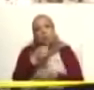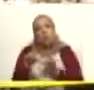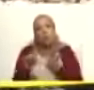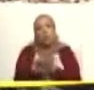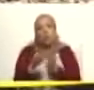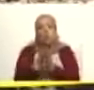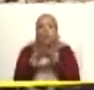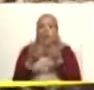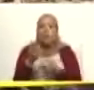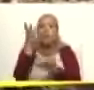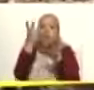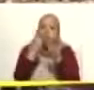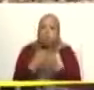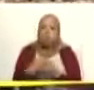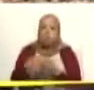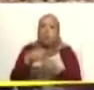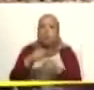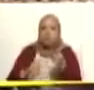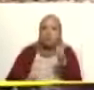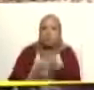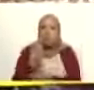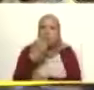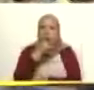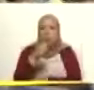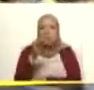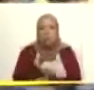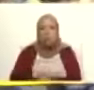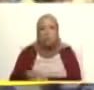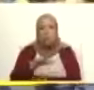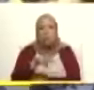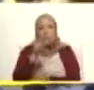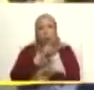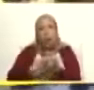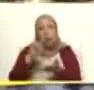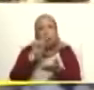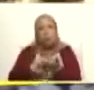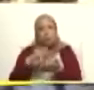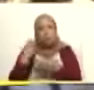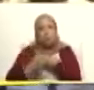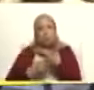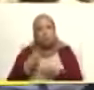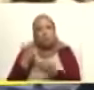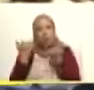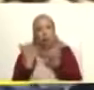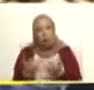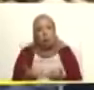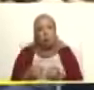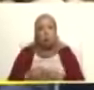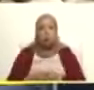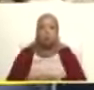de los pactos sagrados está escrito y así va a ocurrir.